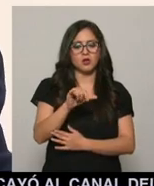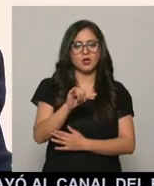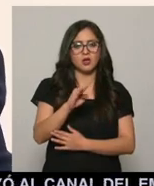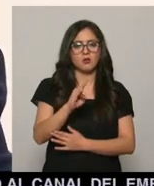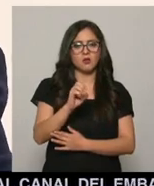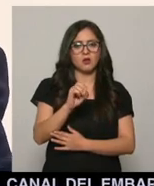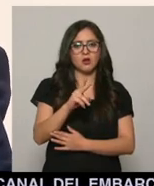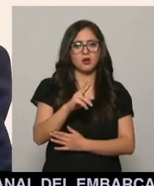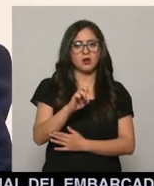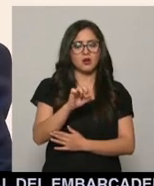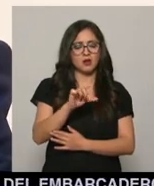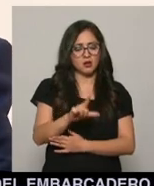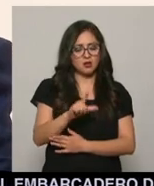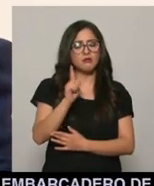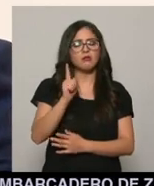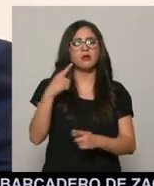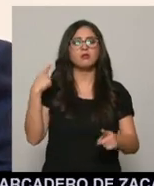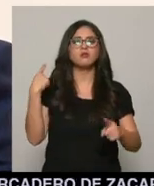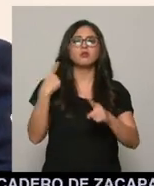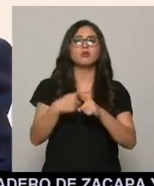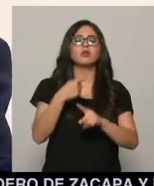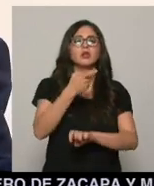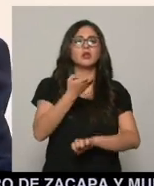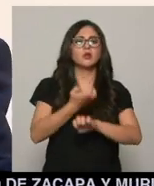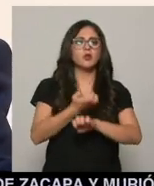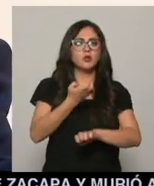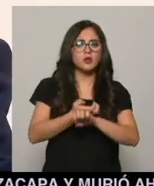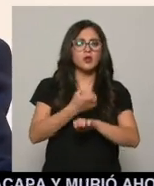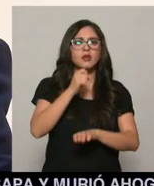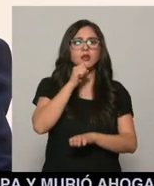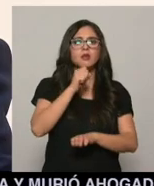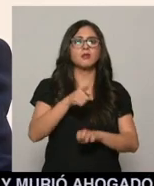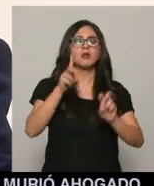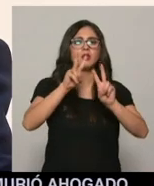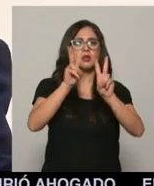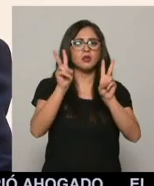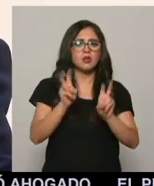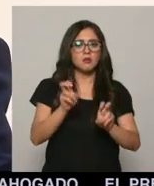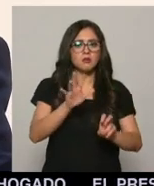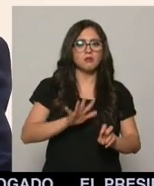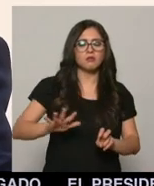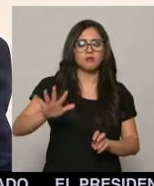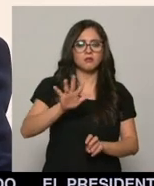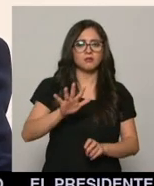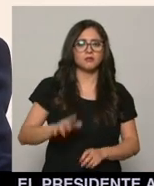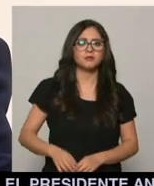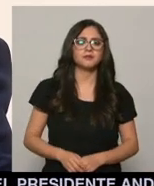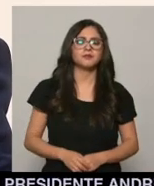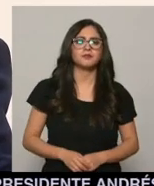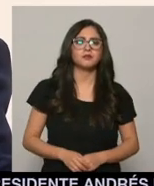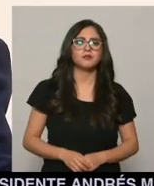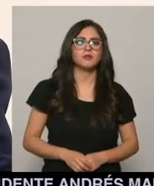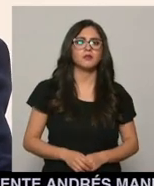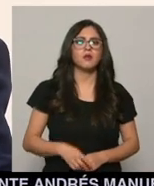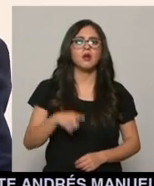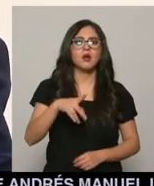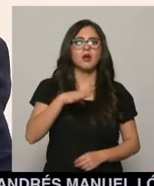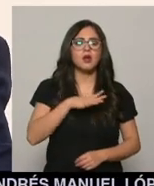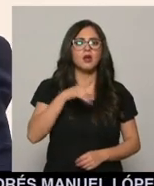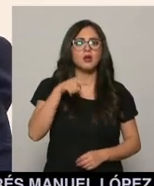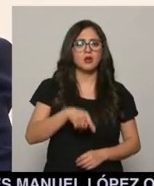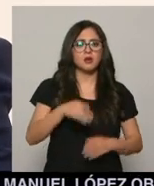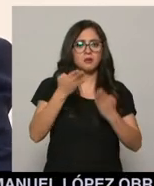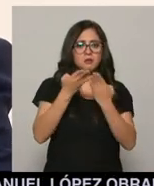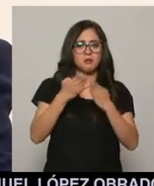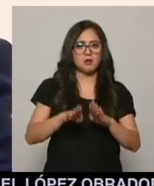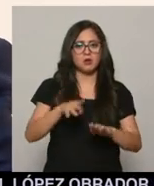país en la parte económica, que centró el tema en las políticas que orienta el Banco de México, que es el